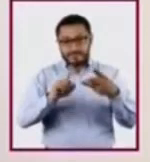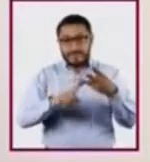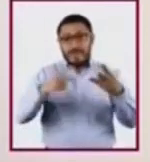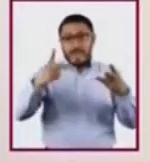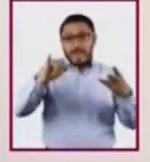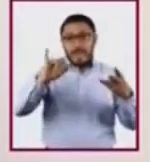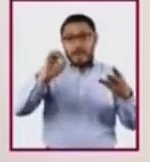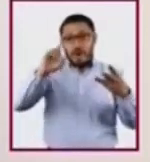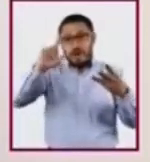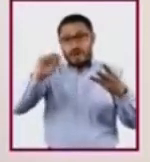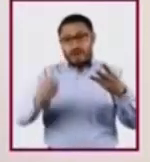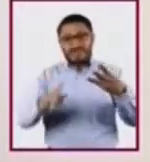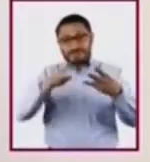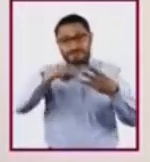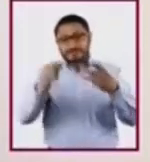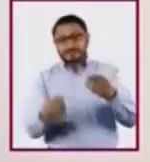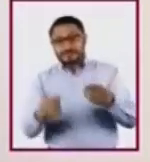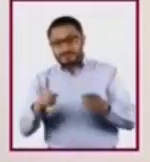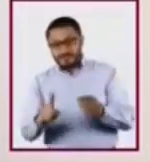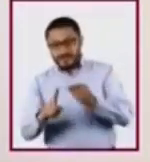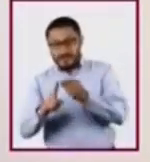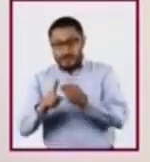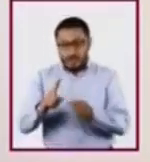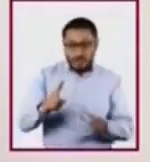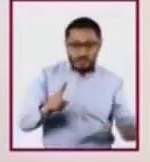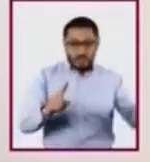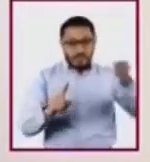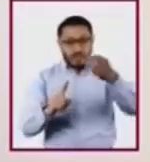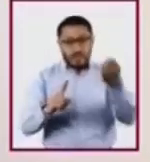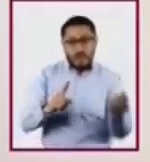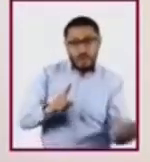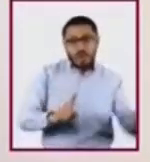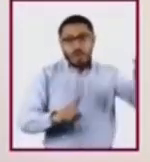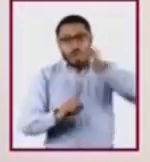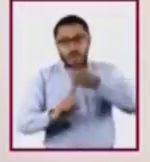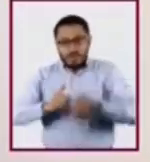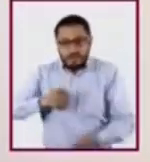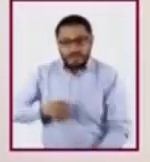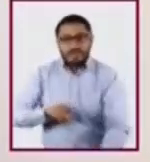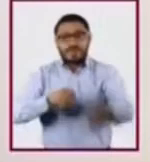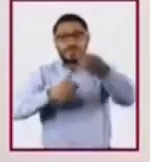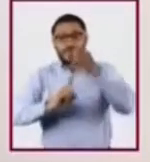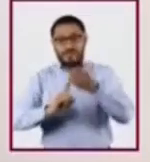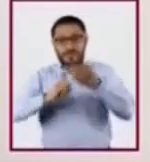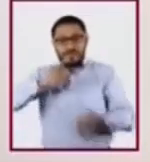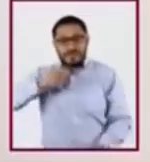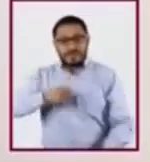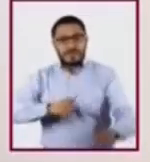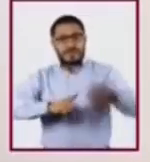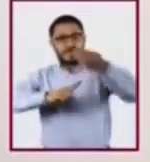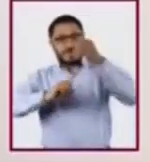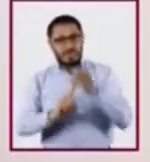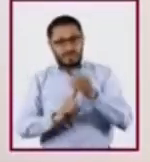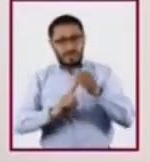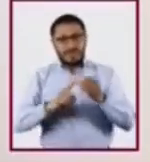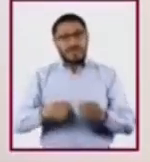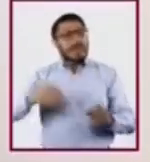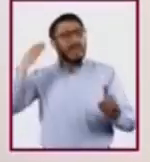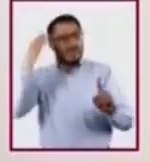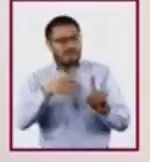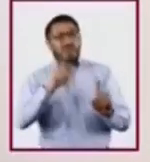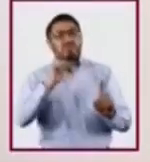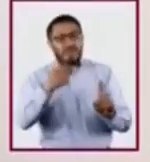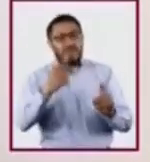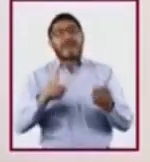que comunica los dos anteriores y permite bolear el mazo con el impulsor. El objetivo